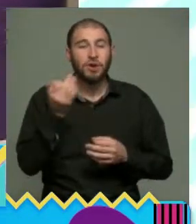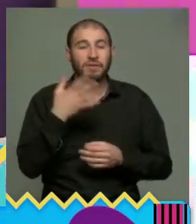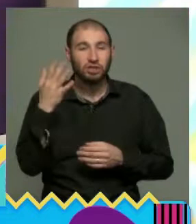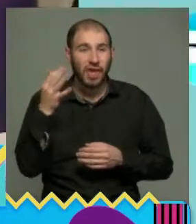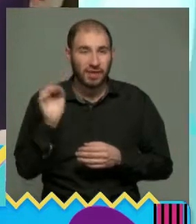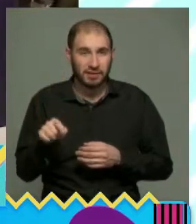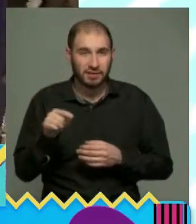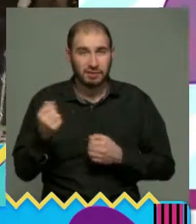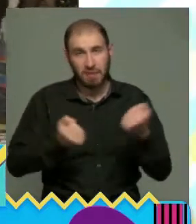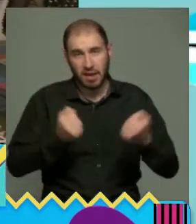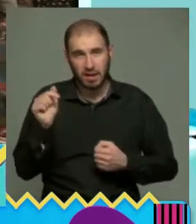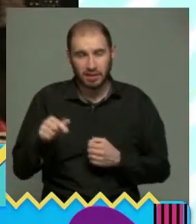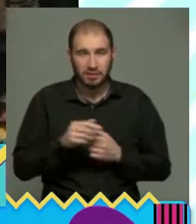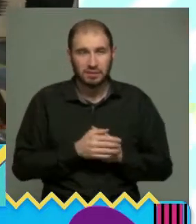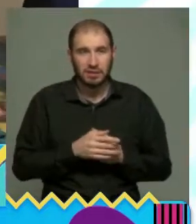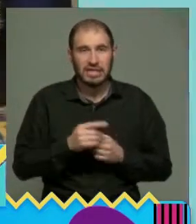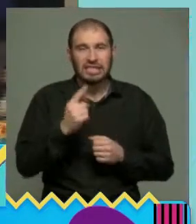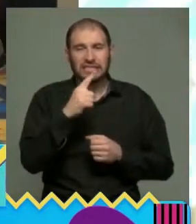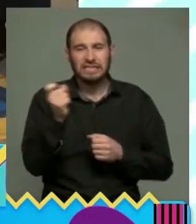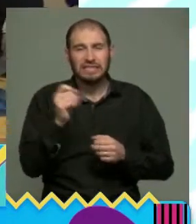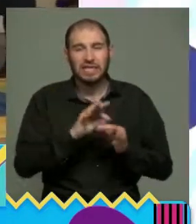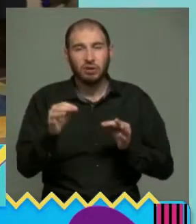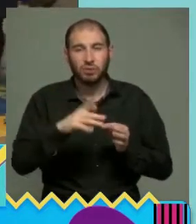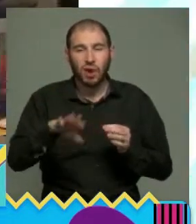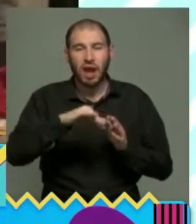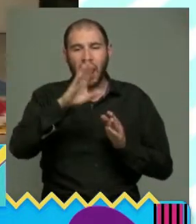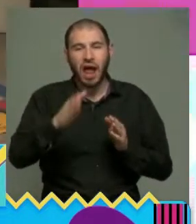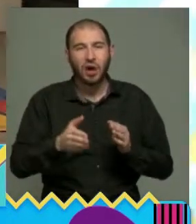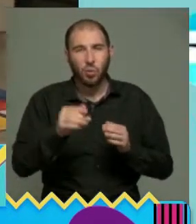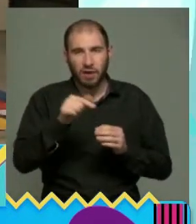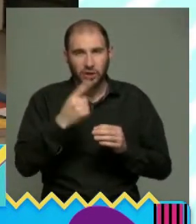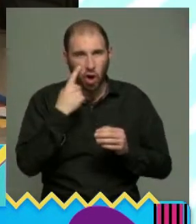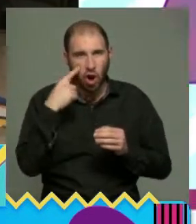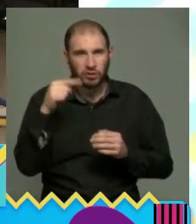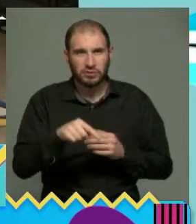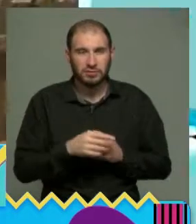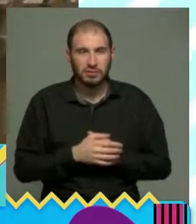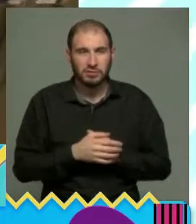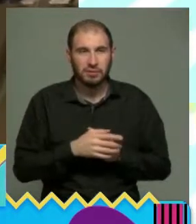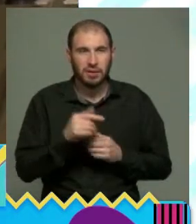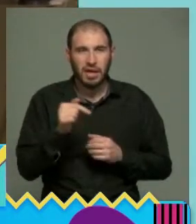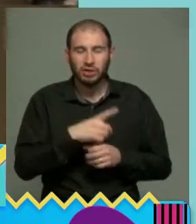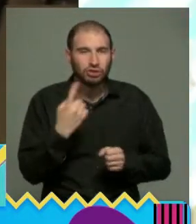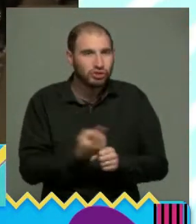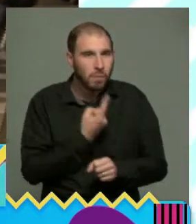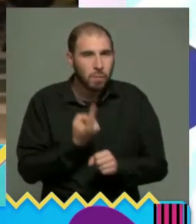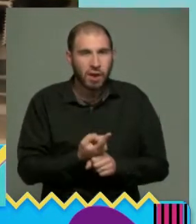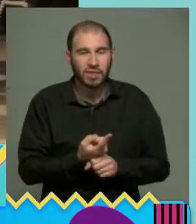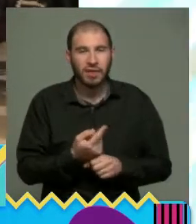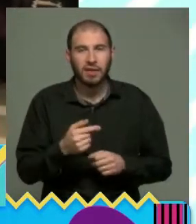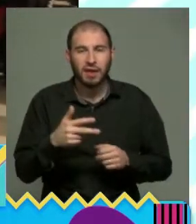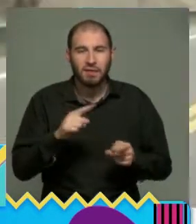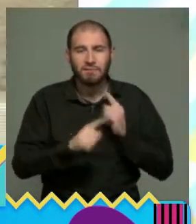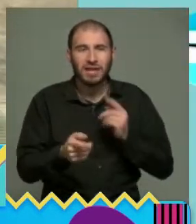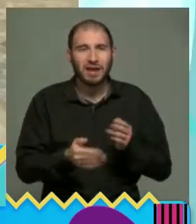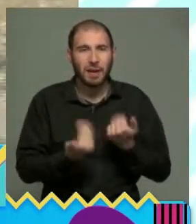volante, yendo a 100 kilómetros en la zona de las cuevas, que uno conoce la alta montaña, es imperdonable viajar a esa